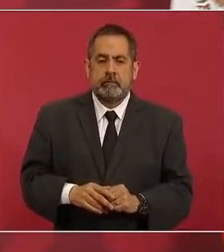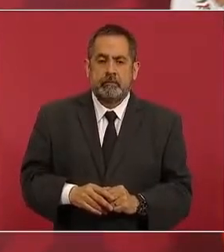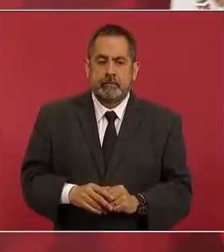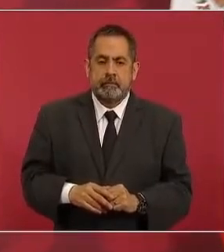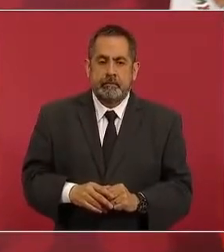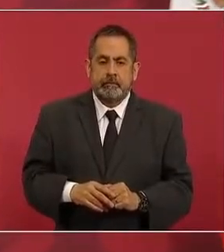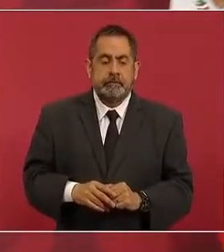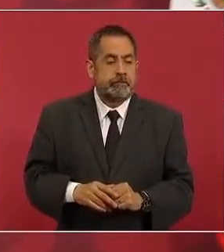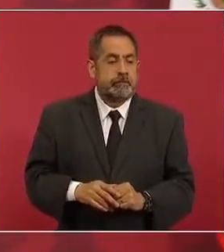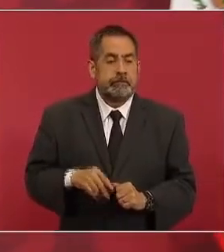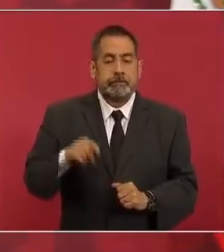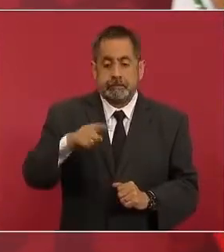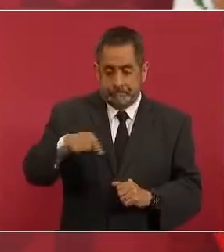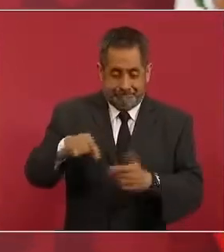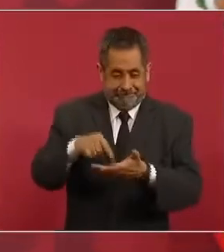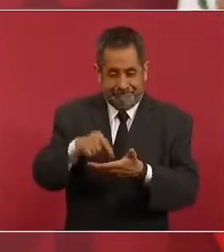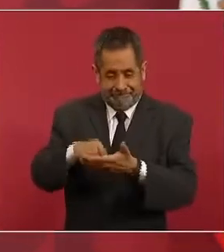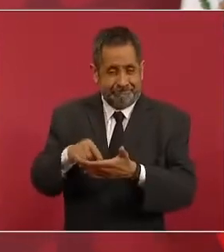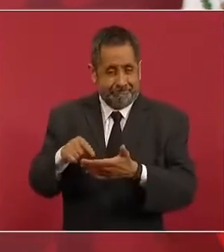no se le ha dado